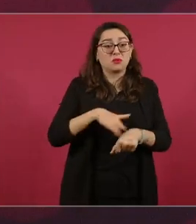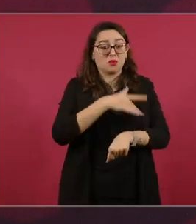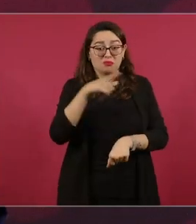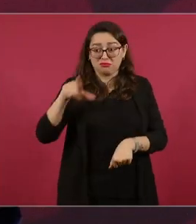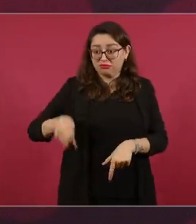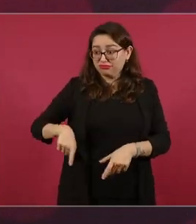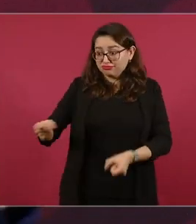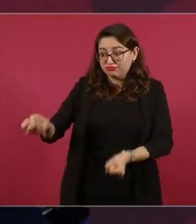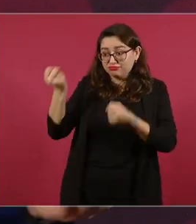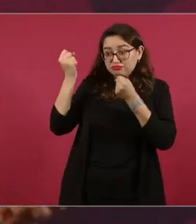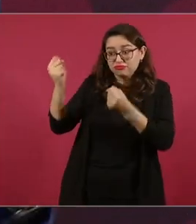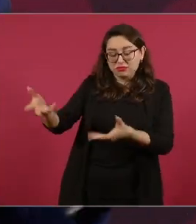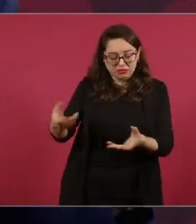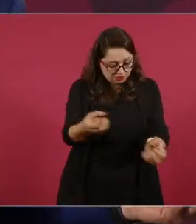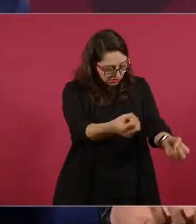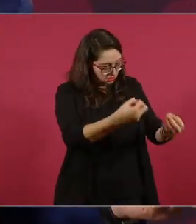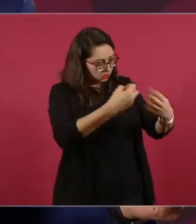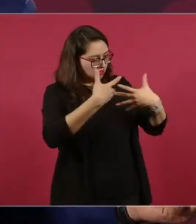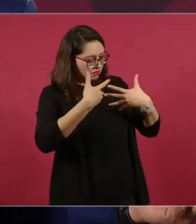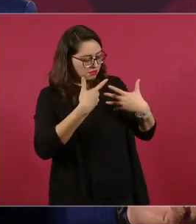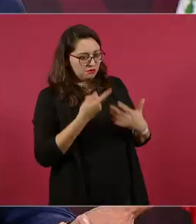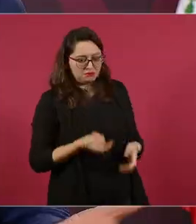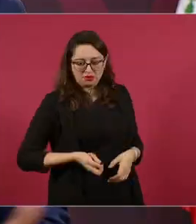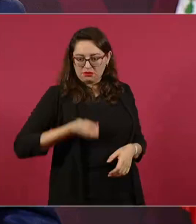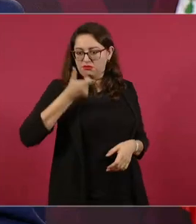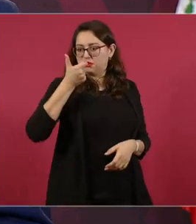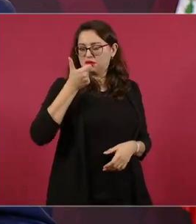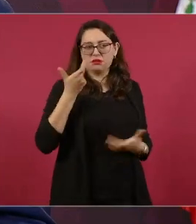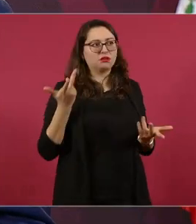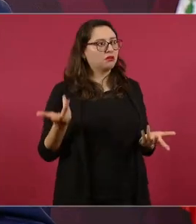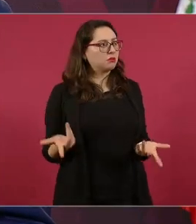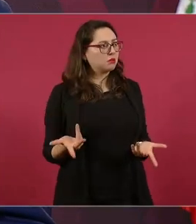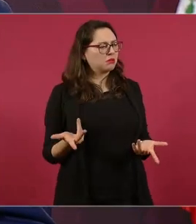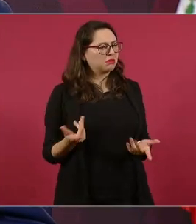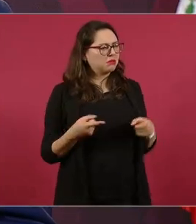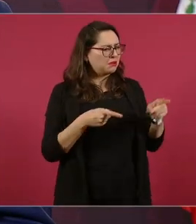Entonces ellos pues están a gusto,